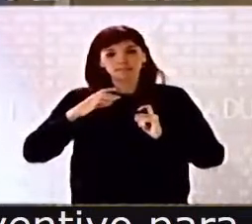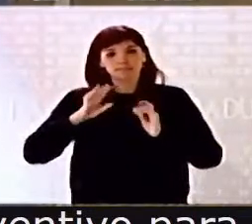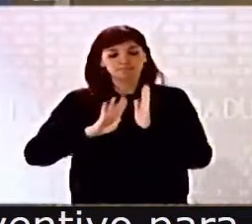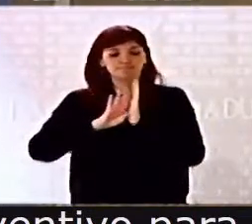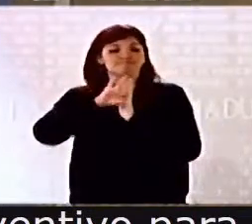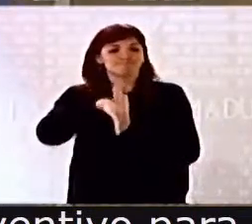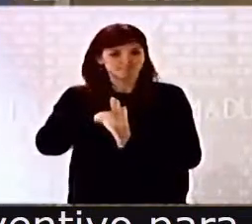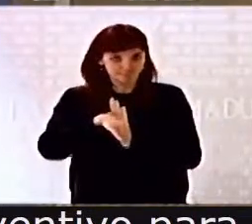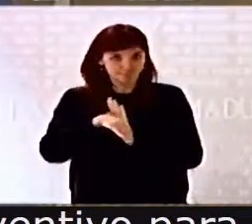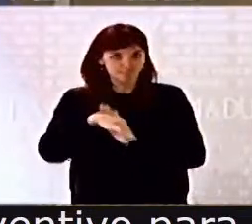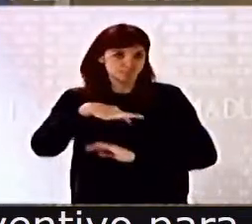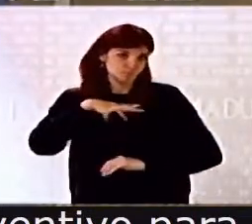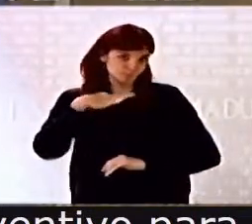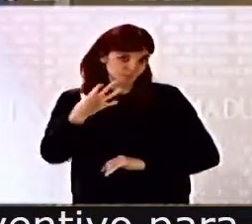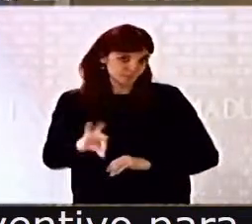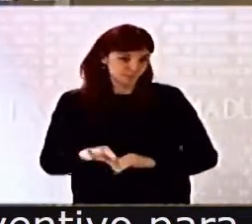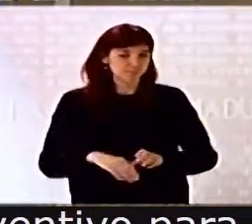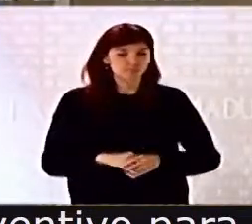doblegarla.